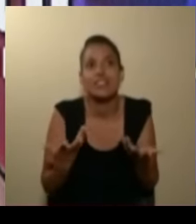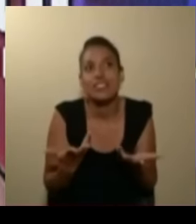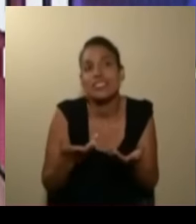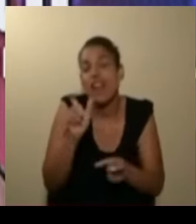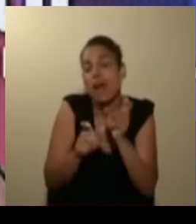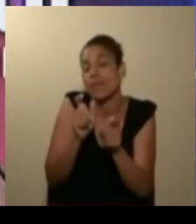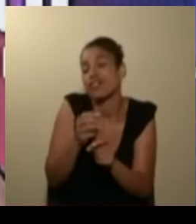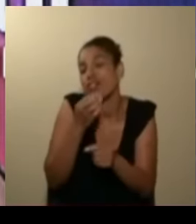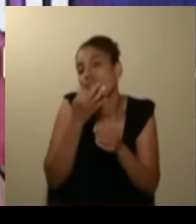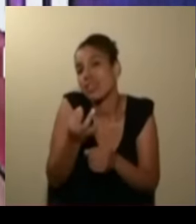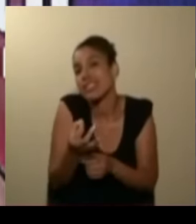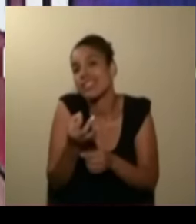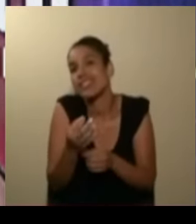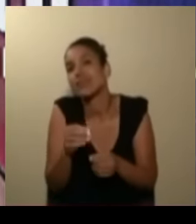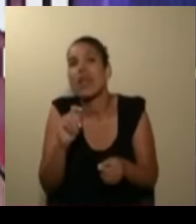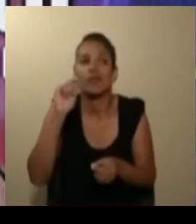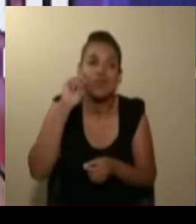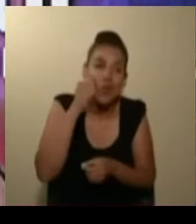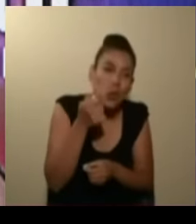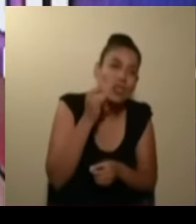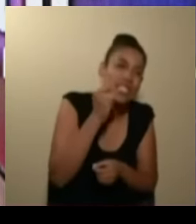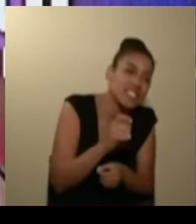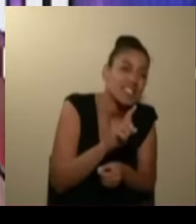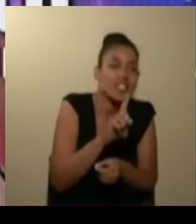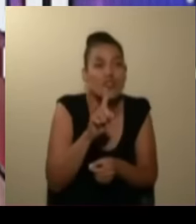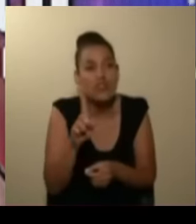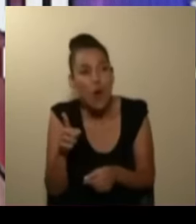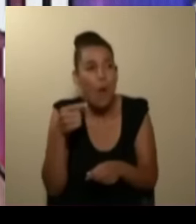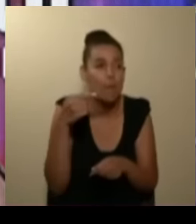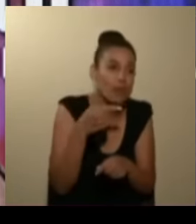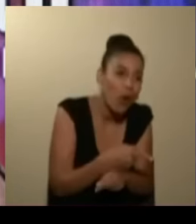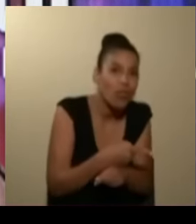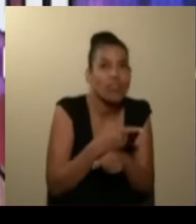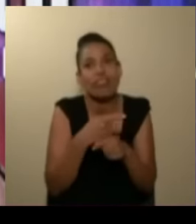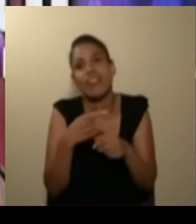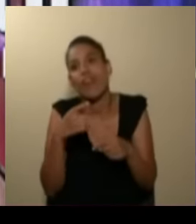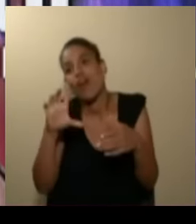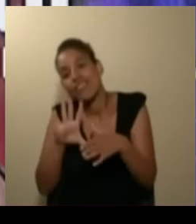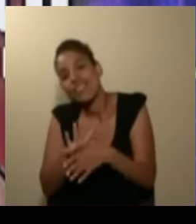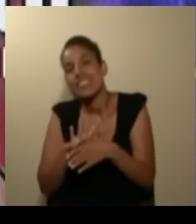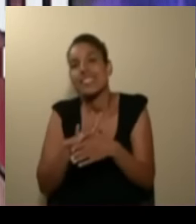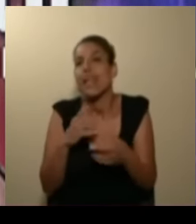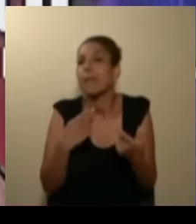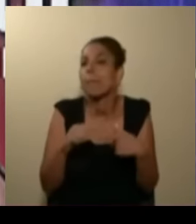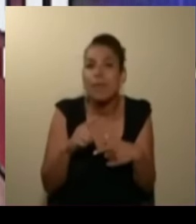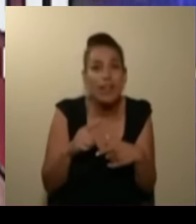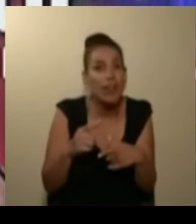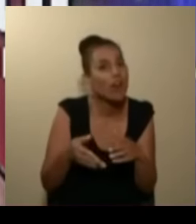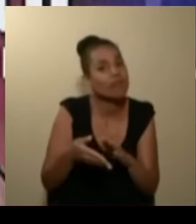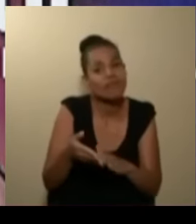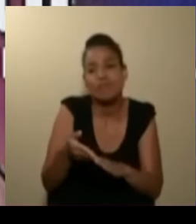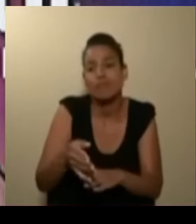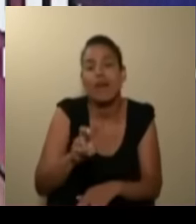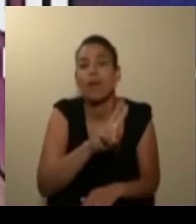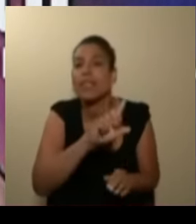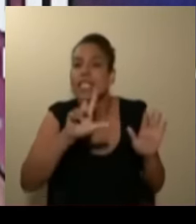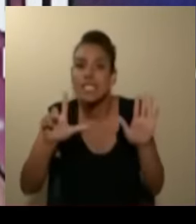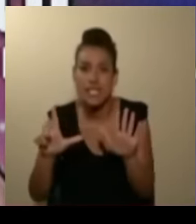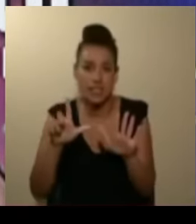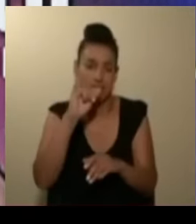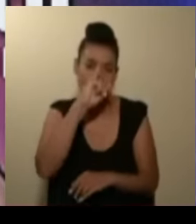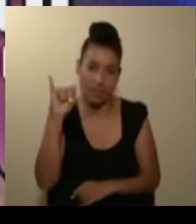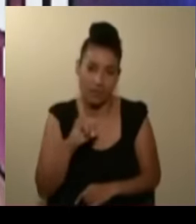artículos, pero quizá alguno no lo veo mal o al revés. Pero llegado el caso del 27 de marzo, cada ciudadano, cada ciudadana tiene